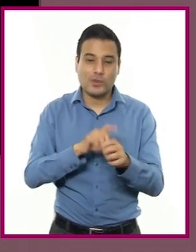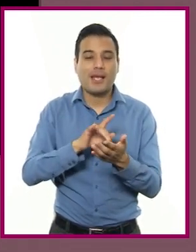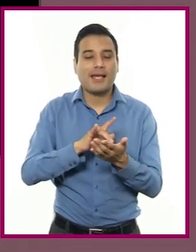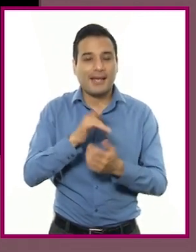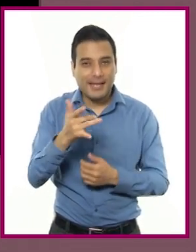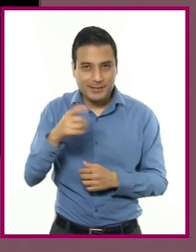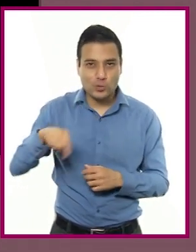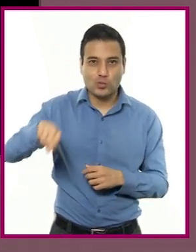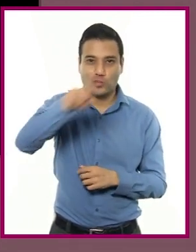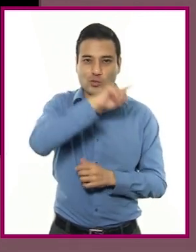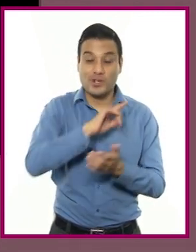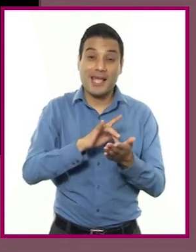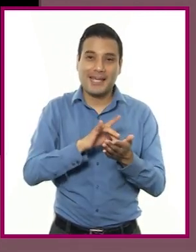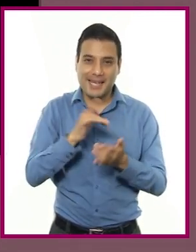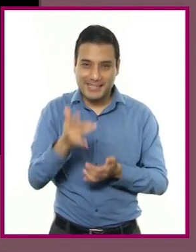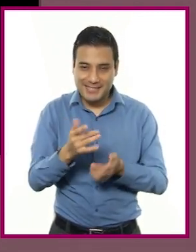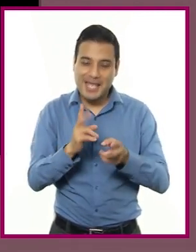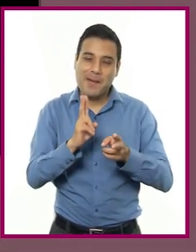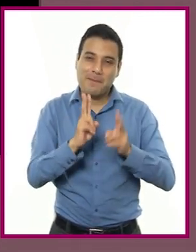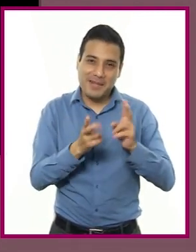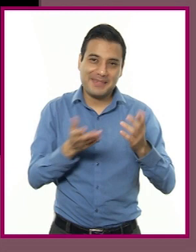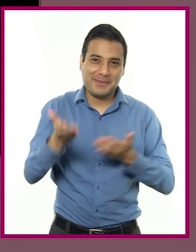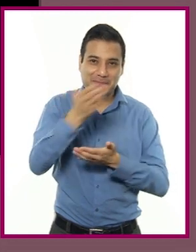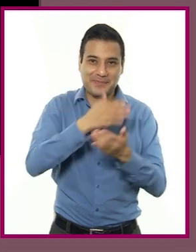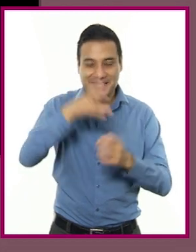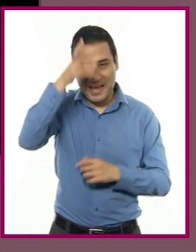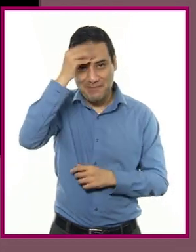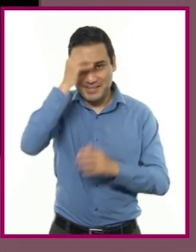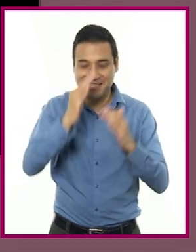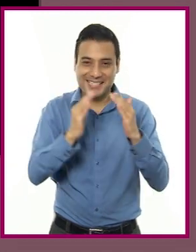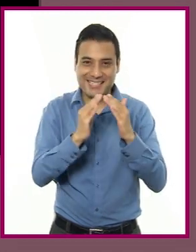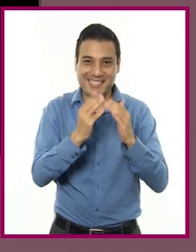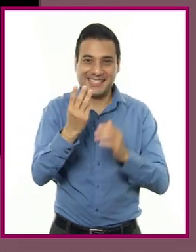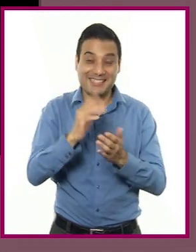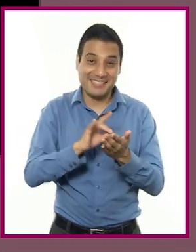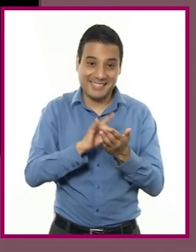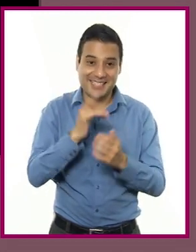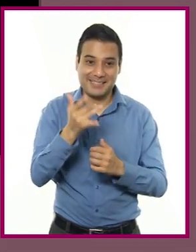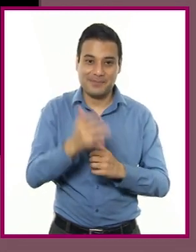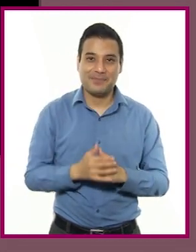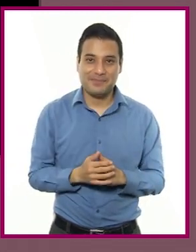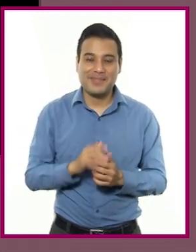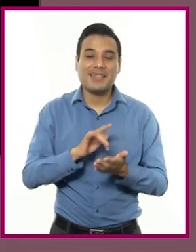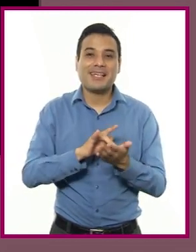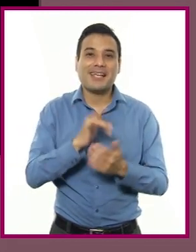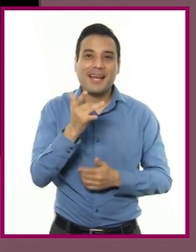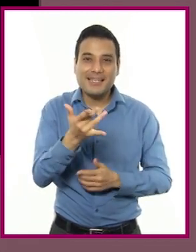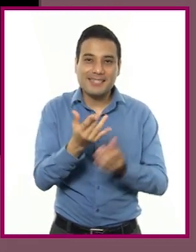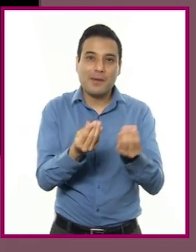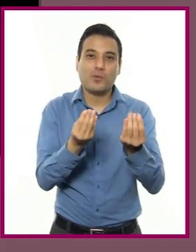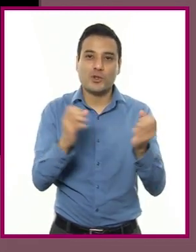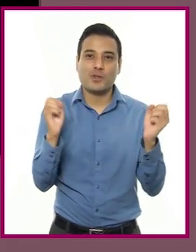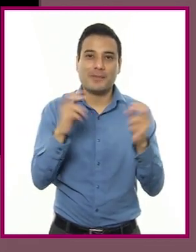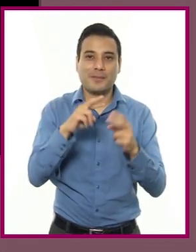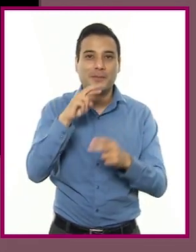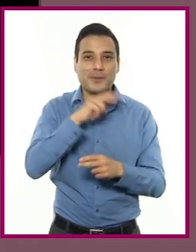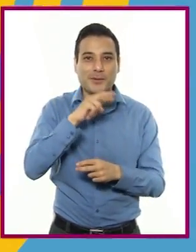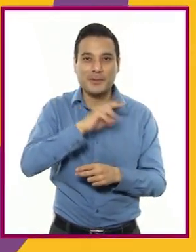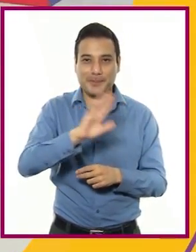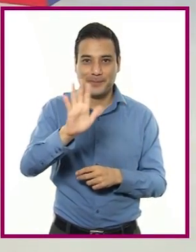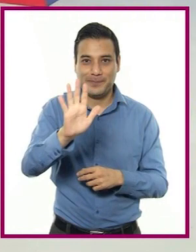esta pequeña conversación para los chicos de Aprende en Casa 3. Y bueno, pues muchas gracias y hasta pronto,